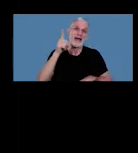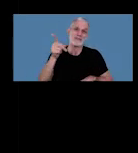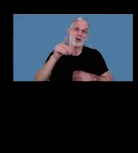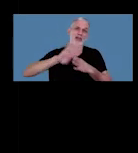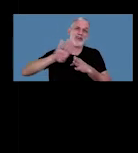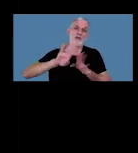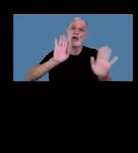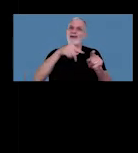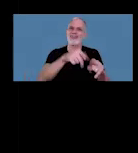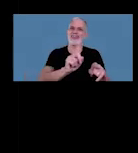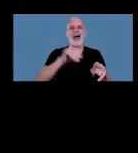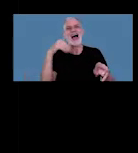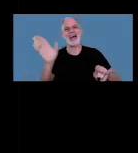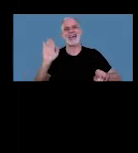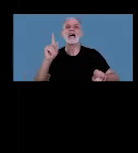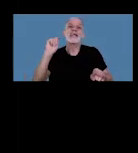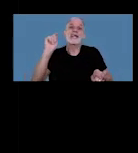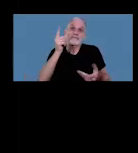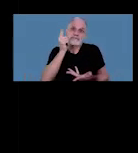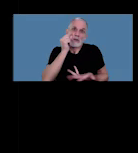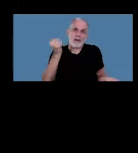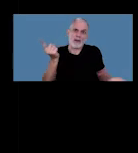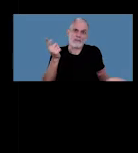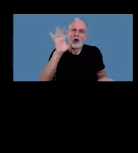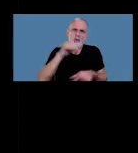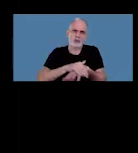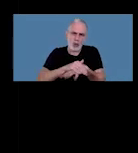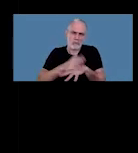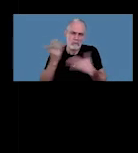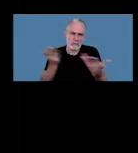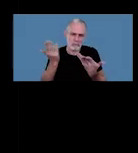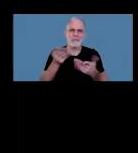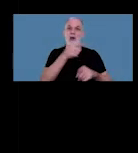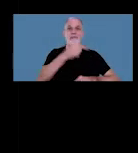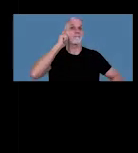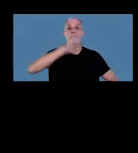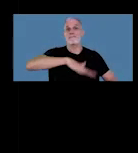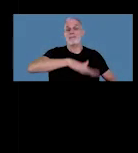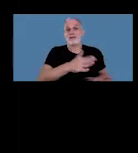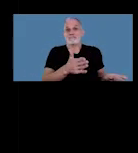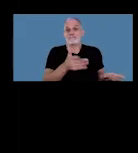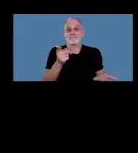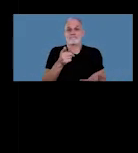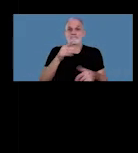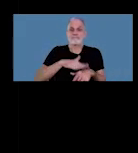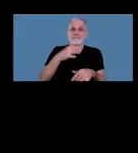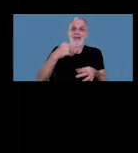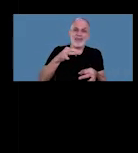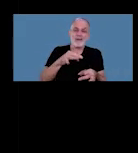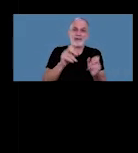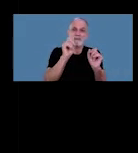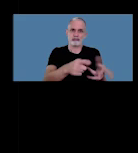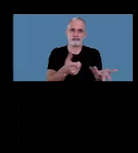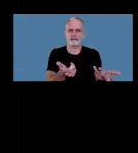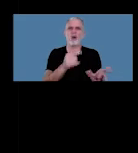ajena, que supuestamente será el padre tutor encargado, pero que el menor tiene que tener su propio